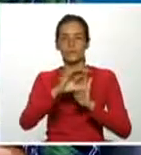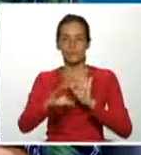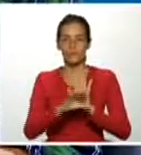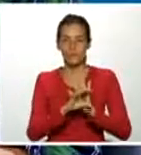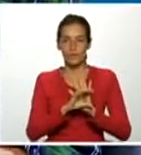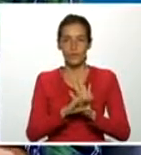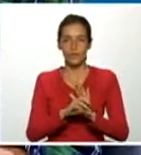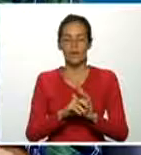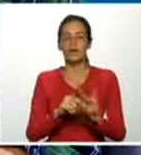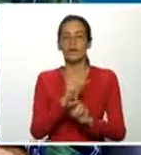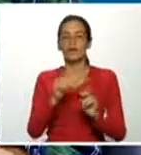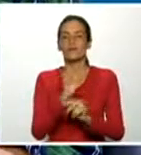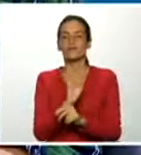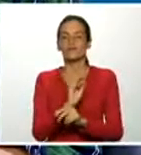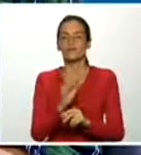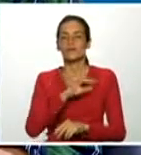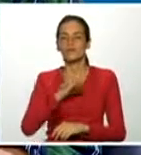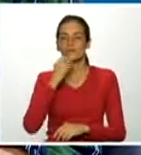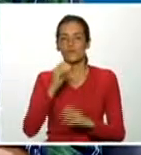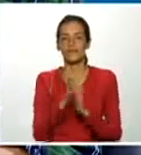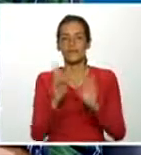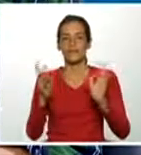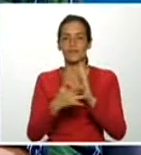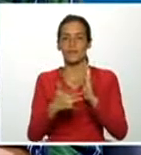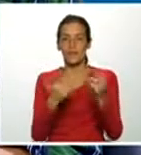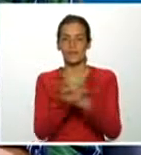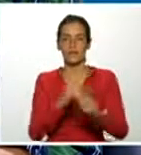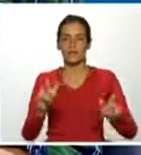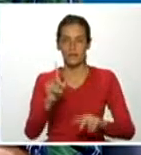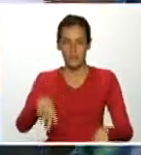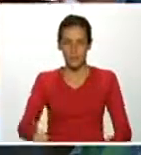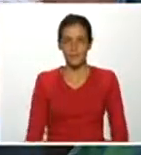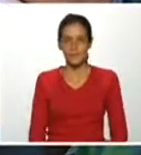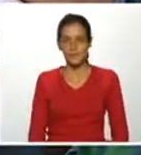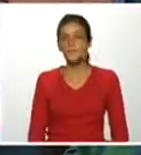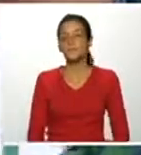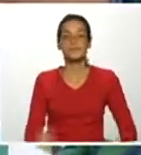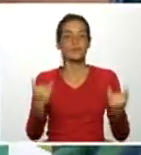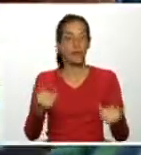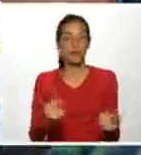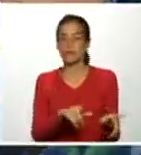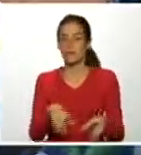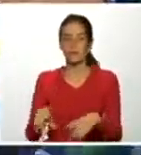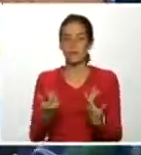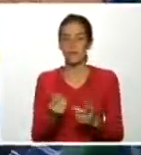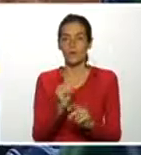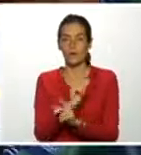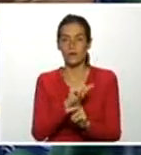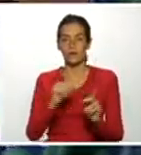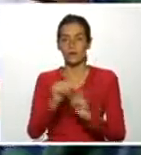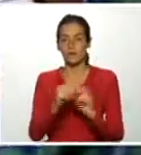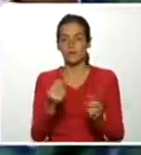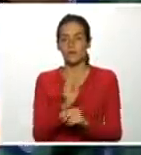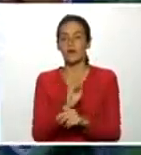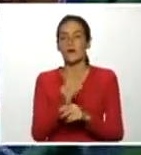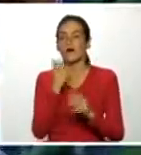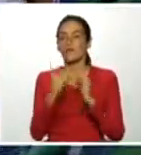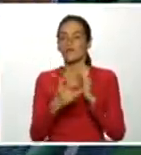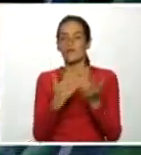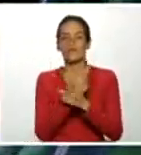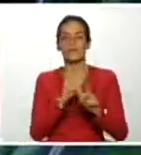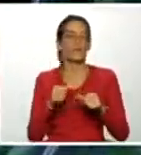de un ecosistema de producción de tecnologías libres en la nación. Okay. De hecho, ya hay un ecosistema que produce tecnologías libres en la nación. Nosotros